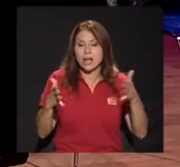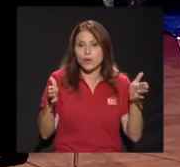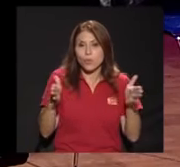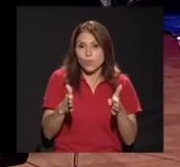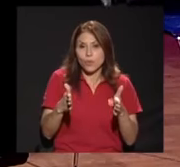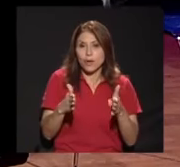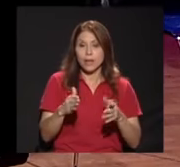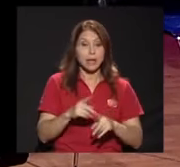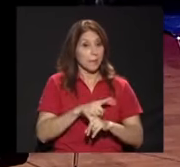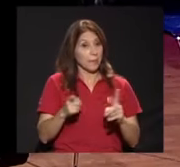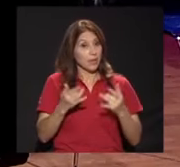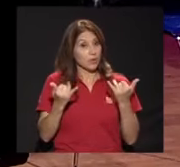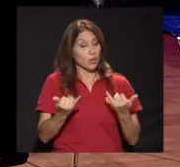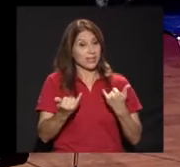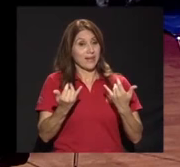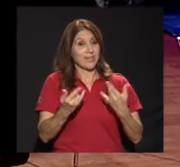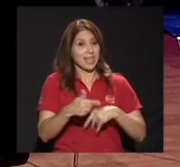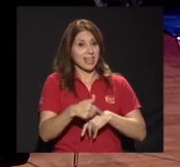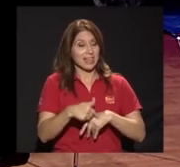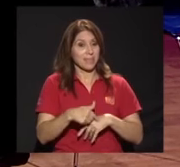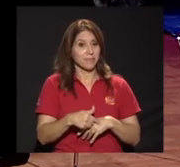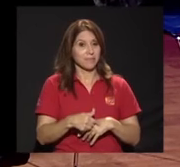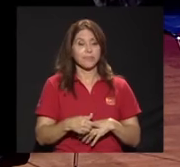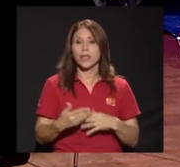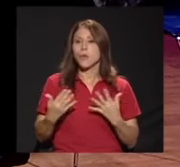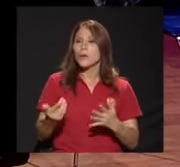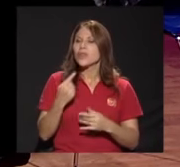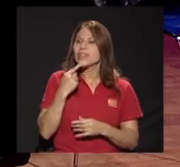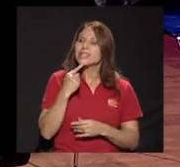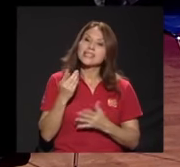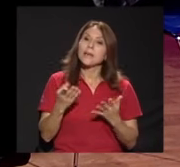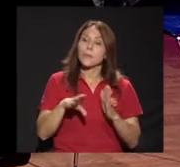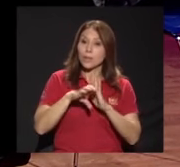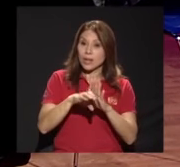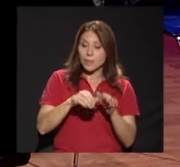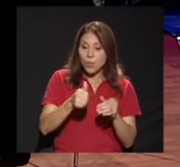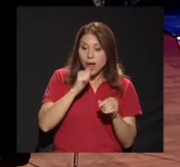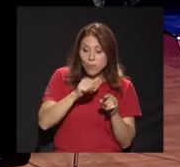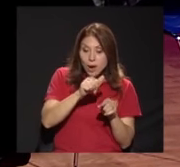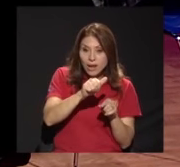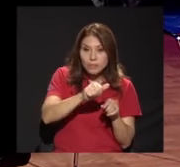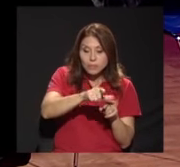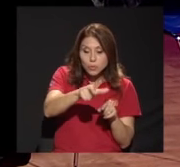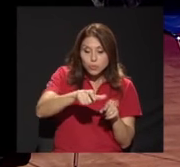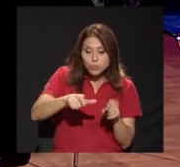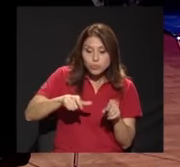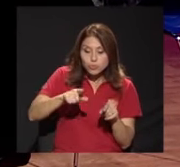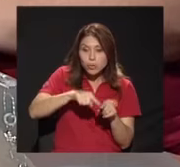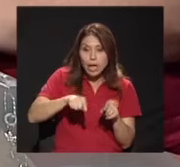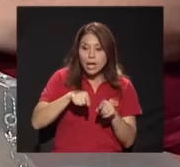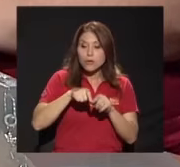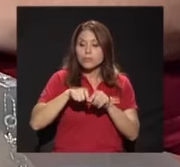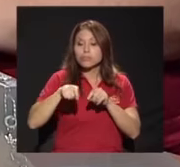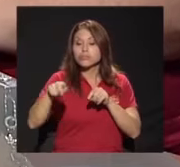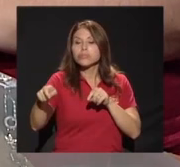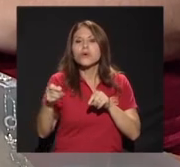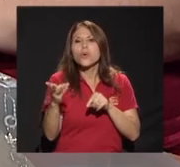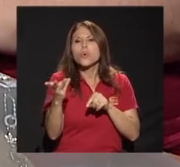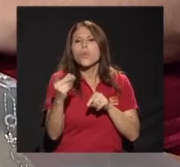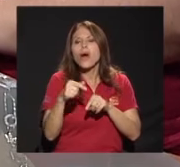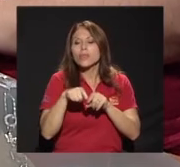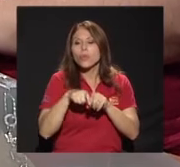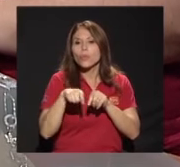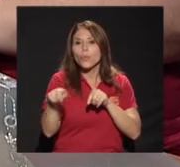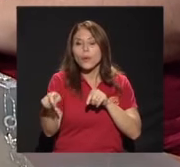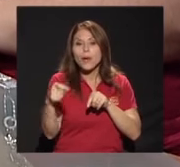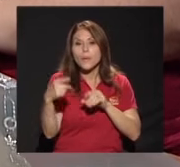vigente. Se nos el tiempo, veamos esta pregunta. Sí. ¿A cuántos metros alrededor de las nacientes es prohibido trabajar? ¿Se puede trabajar orgánicamente alrededor de las